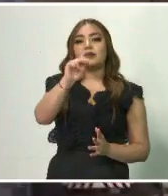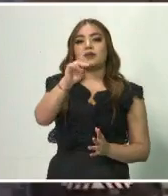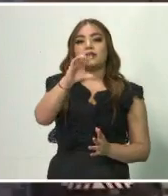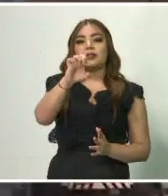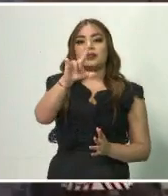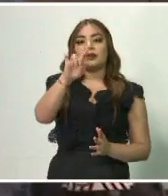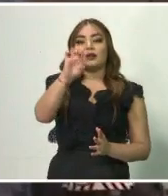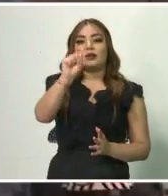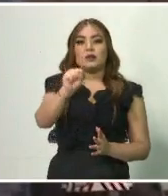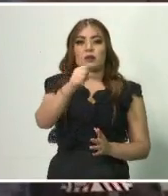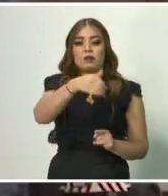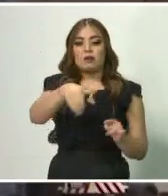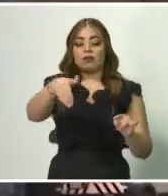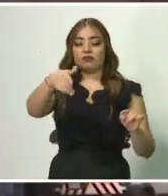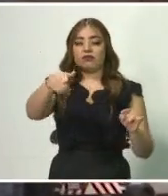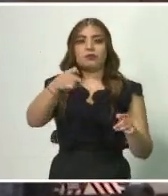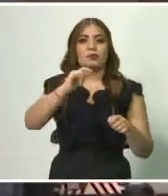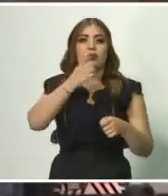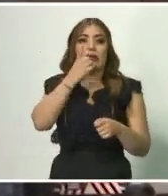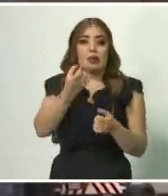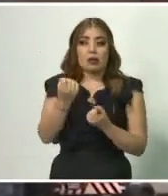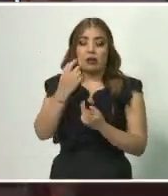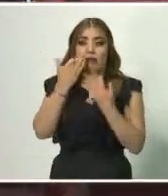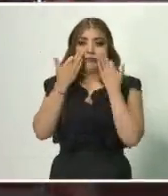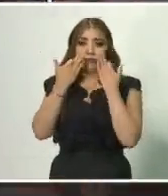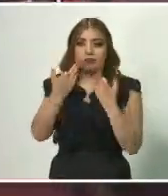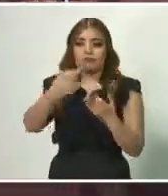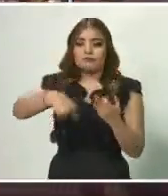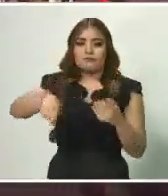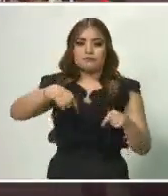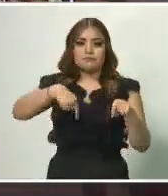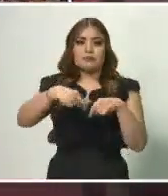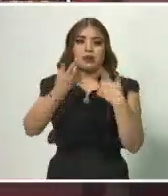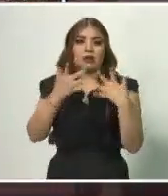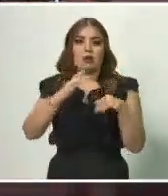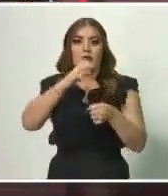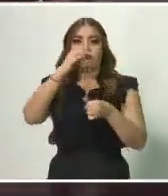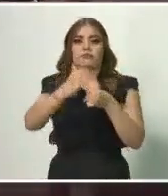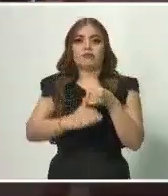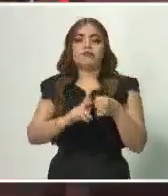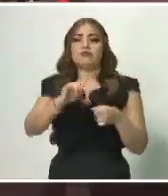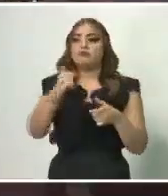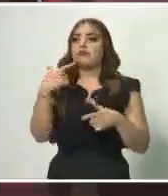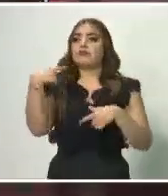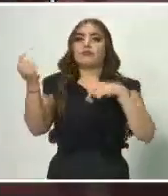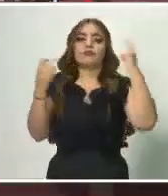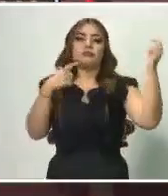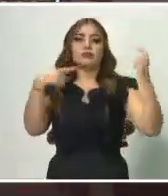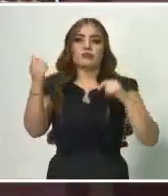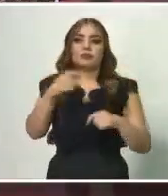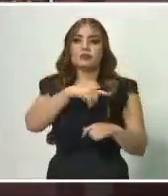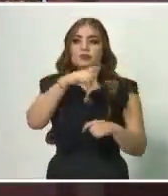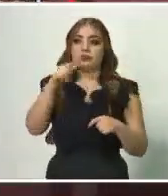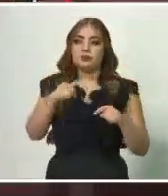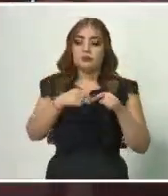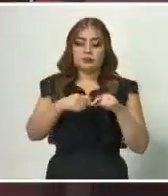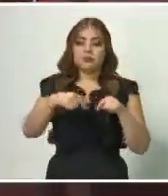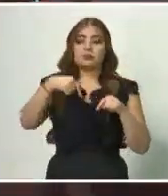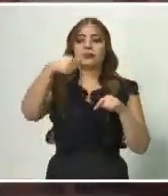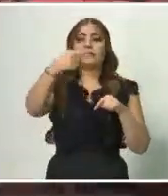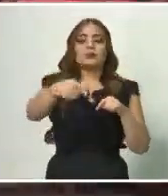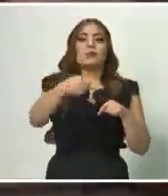Según testigos, el partido ya había terminado y todos se disponían a retirarse. Repentinamente, el agresor en estado